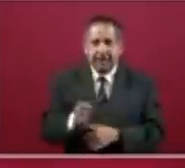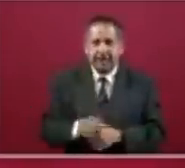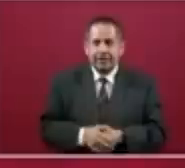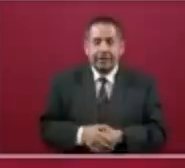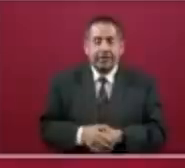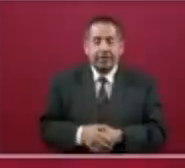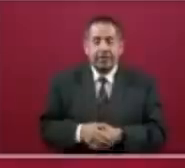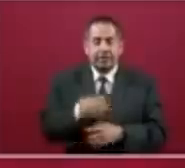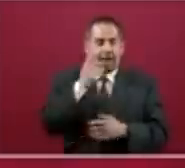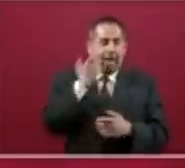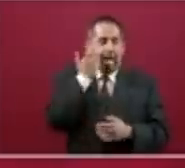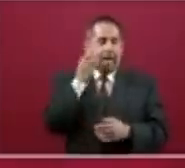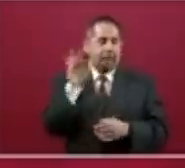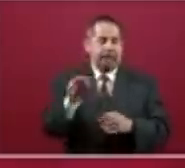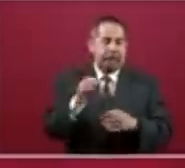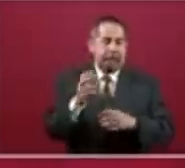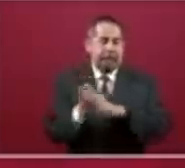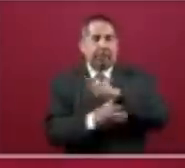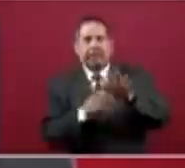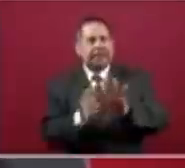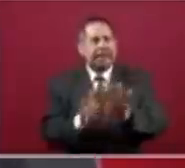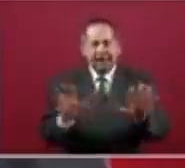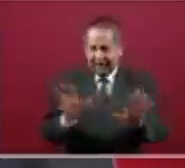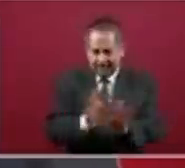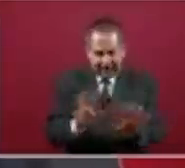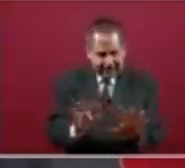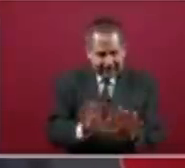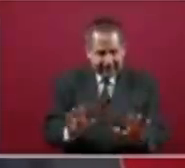sin querer testerear a nadie,